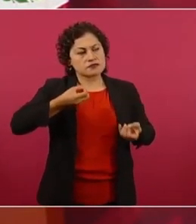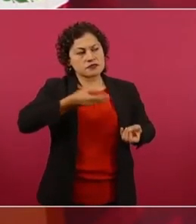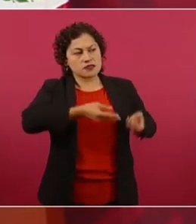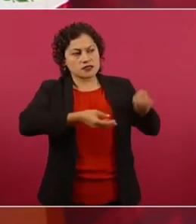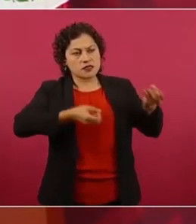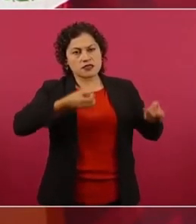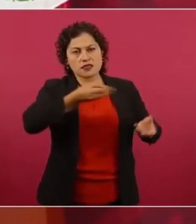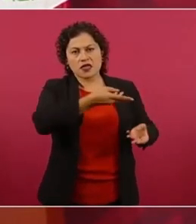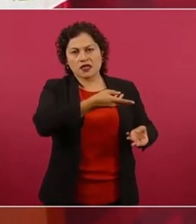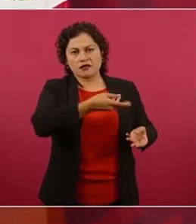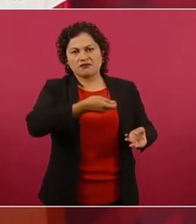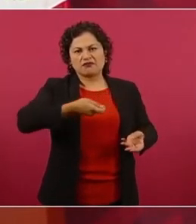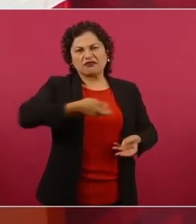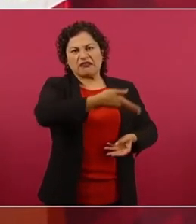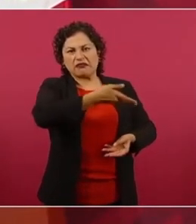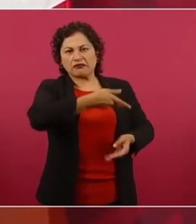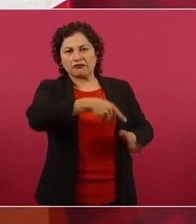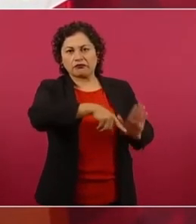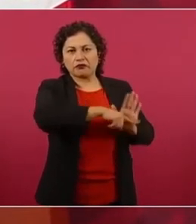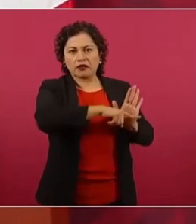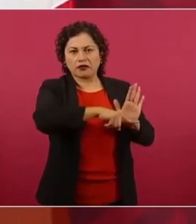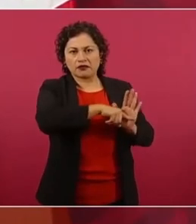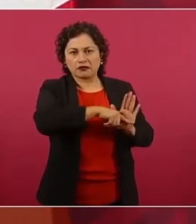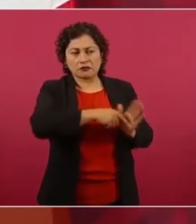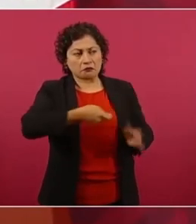llamaron ninis.